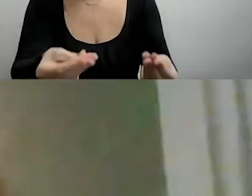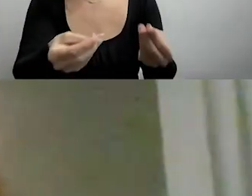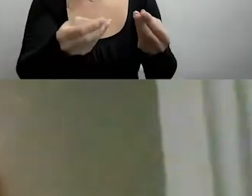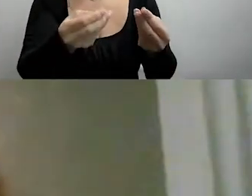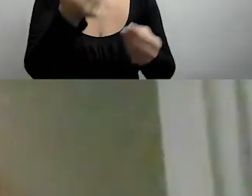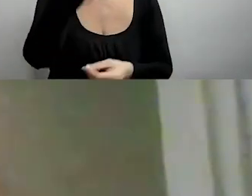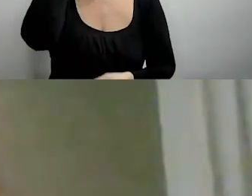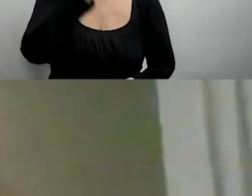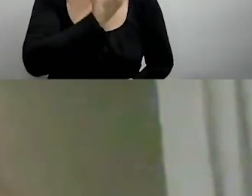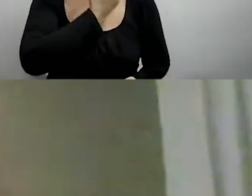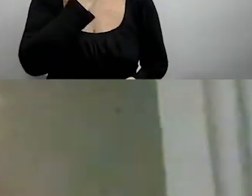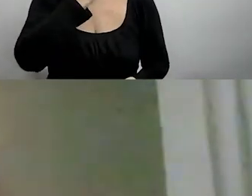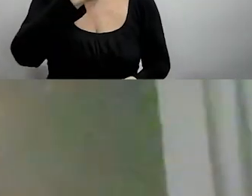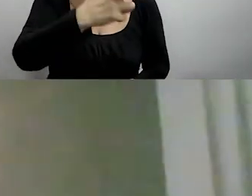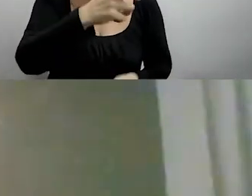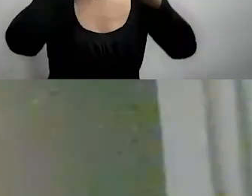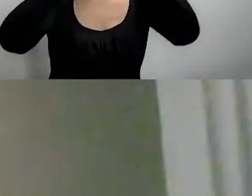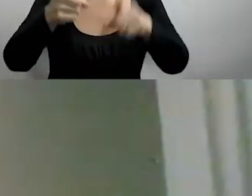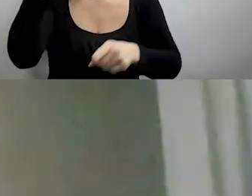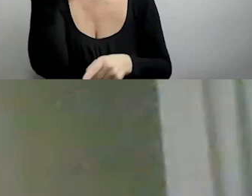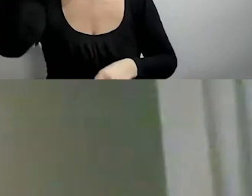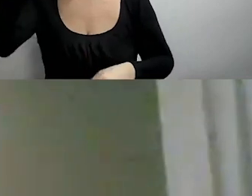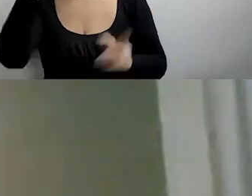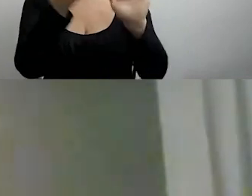AEFIP y también por la UMAY